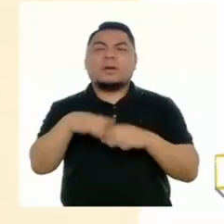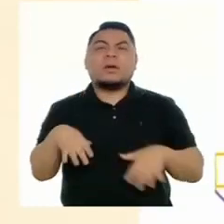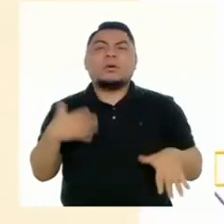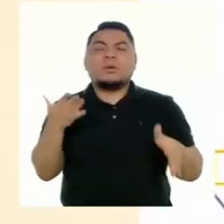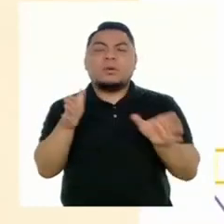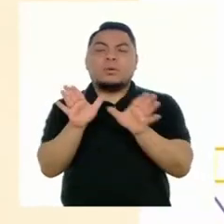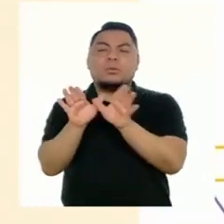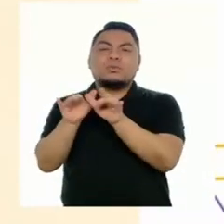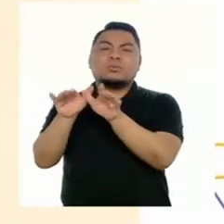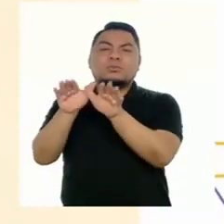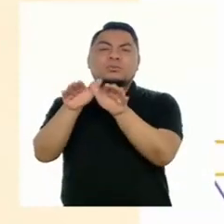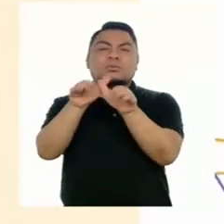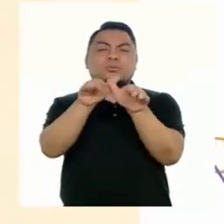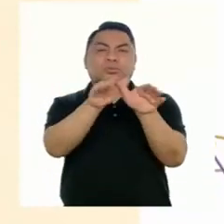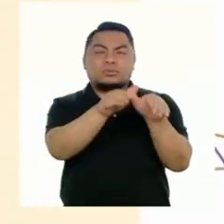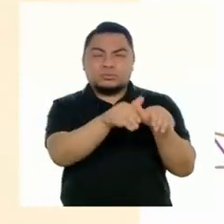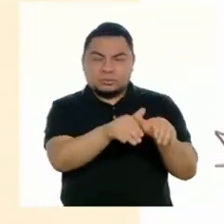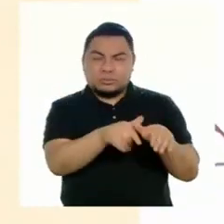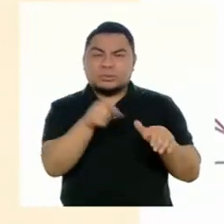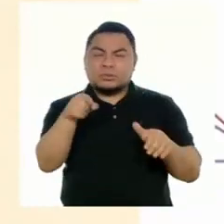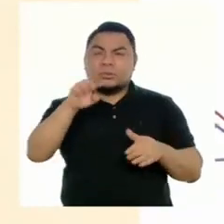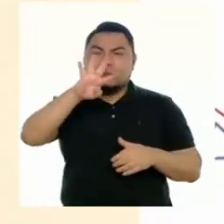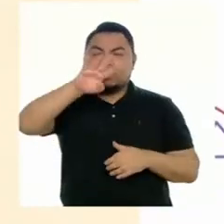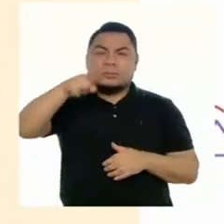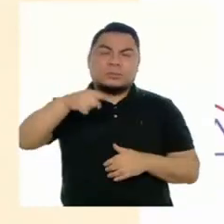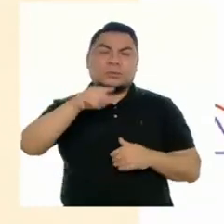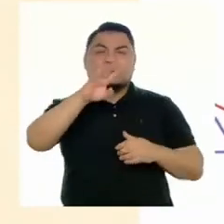mariposas diurnas, con